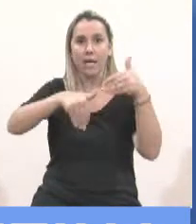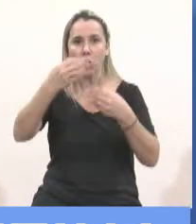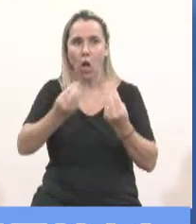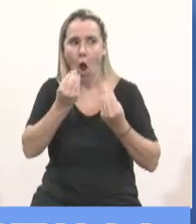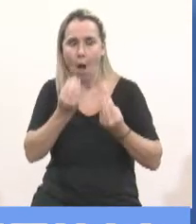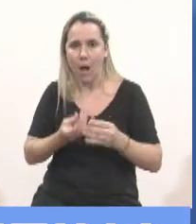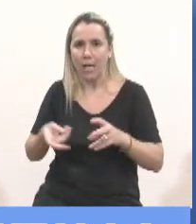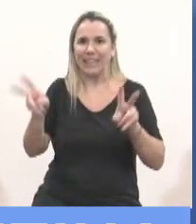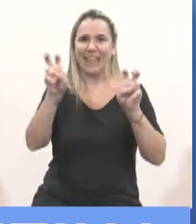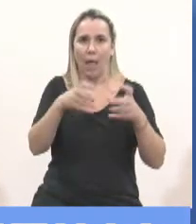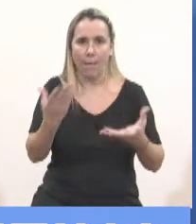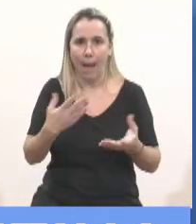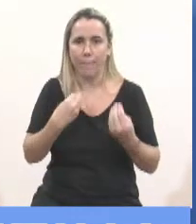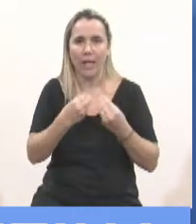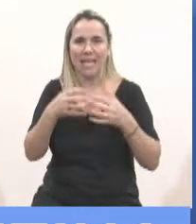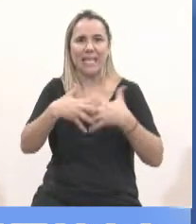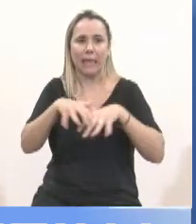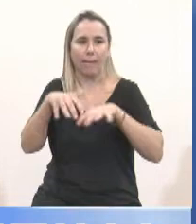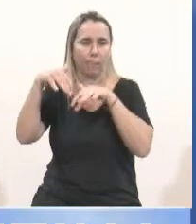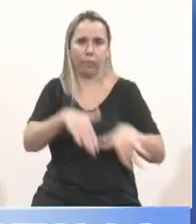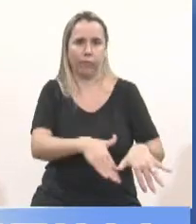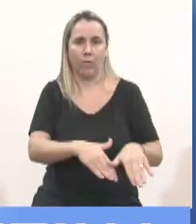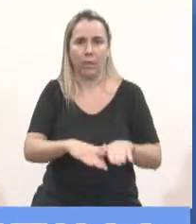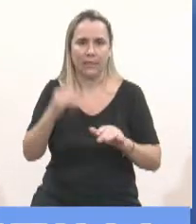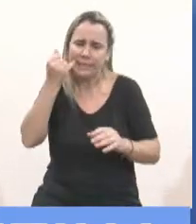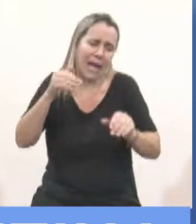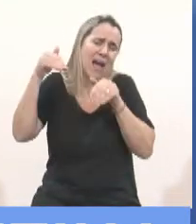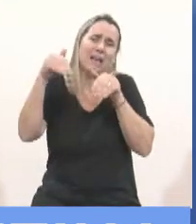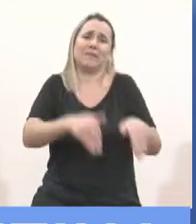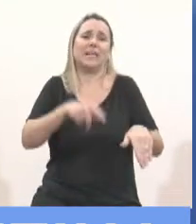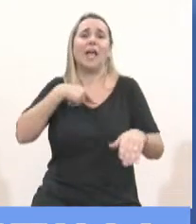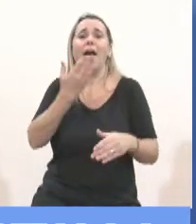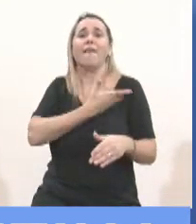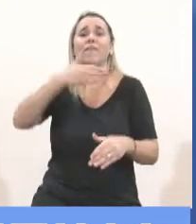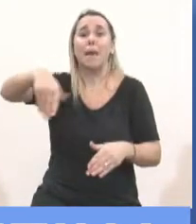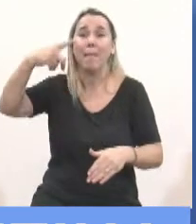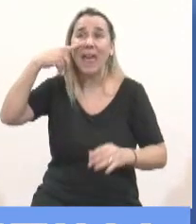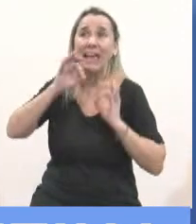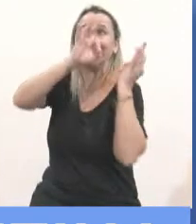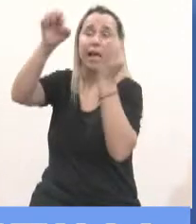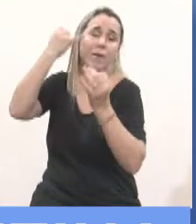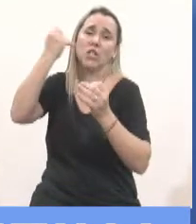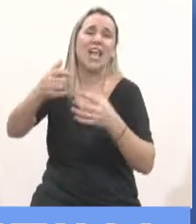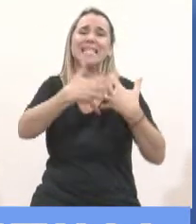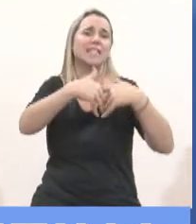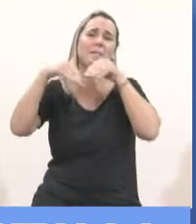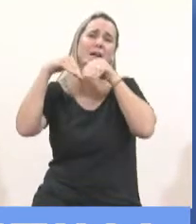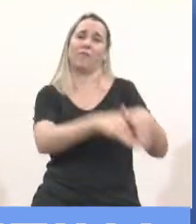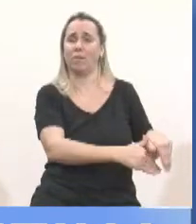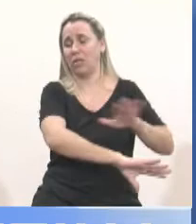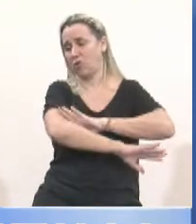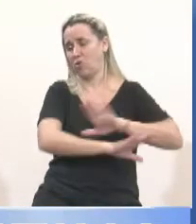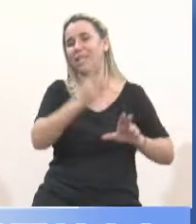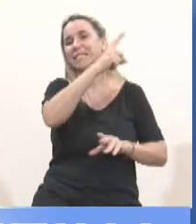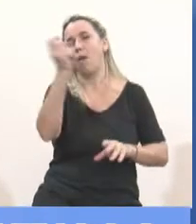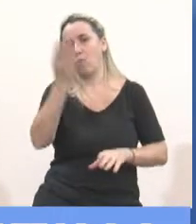reponer el tema porque se le desplomaba el sistema. Se desplomó ya el sistema. Cuando llegamos al Fondo Monetario ya estaba desplomado el sistema. Totalmente